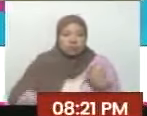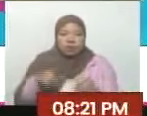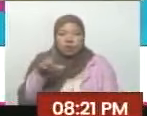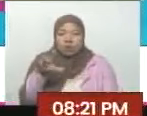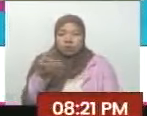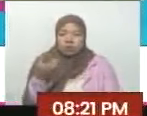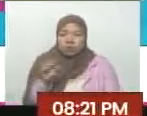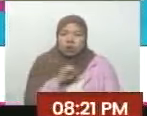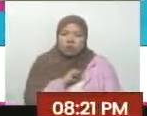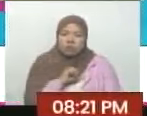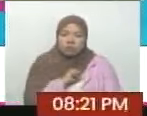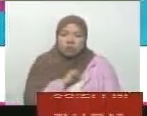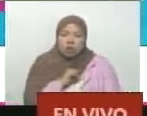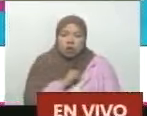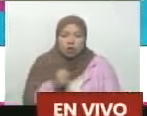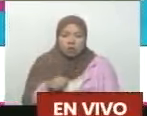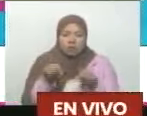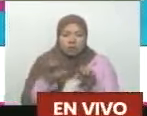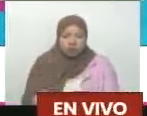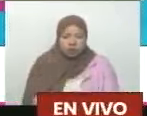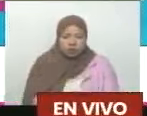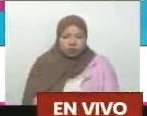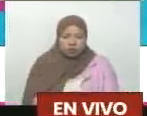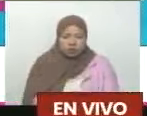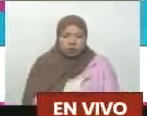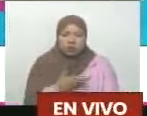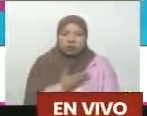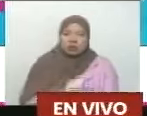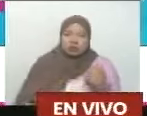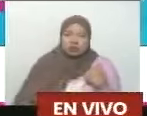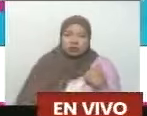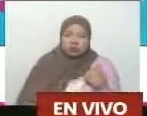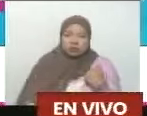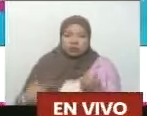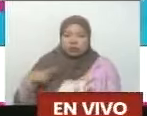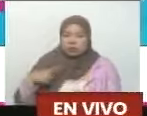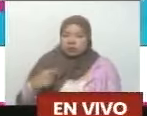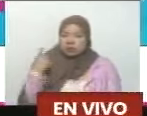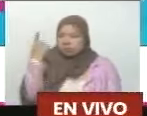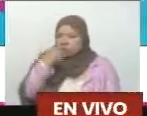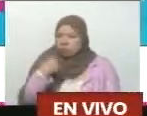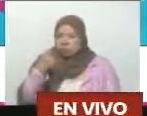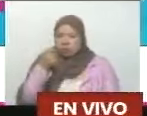se iba a acobardar y se iba a rendir. Y el presidente Lucho Arce salió a darle la cara,